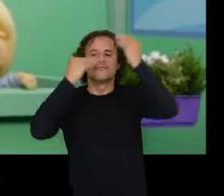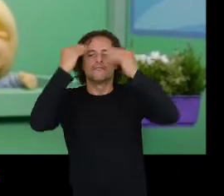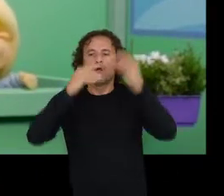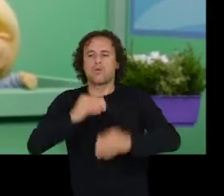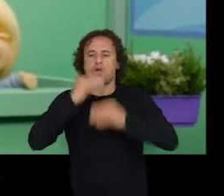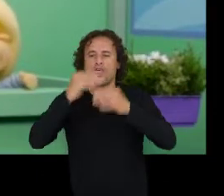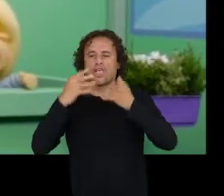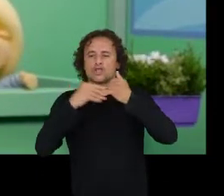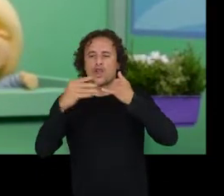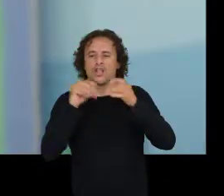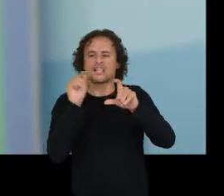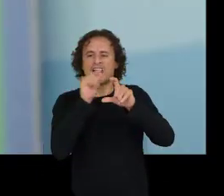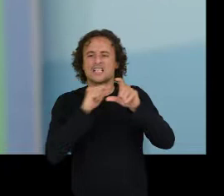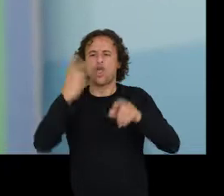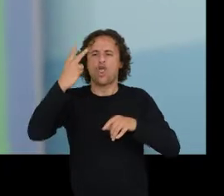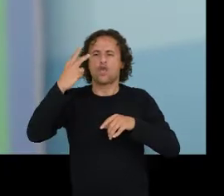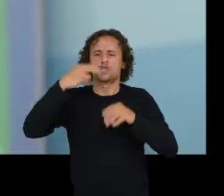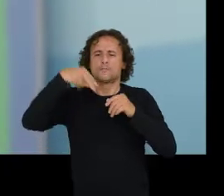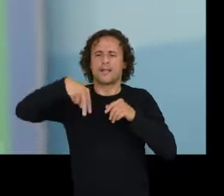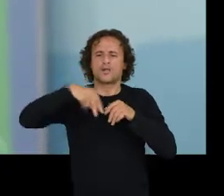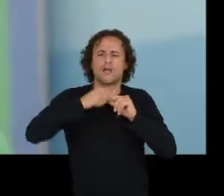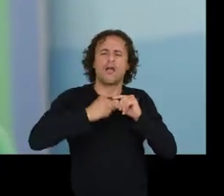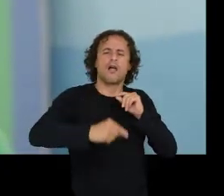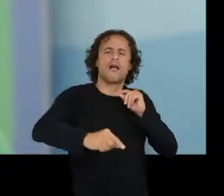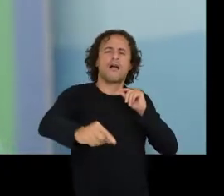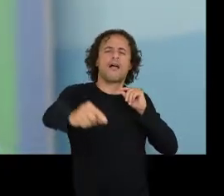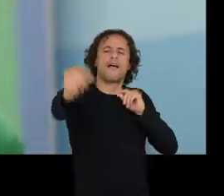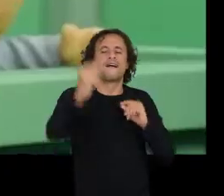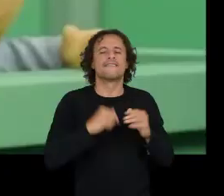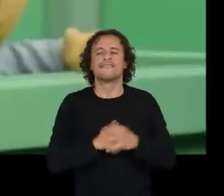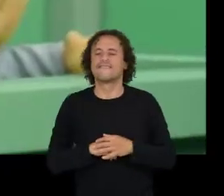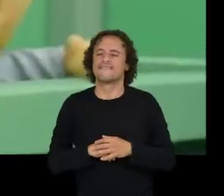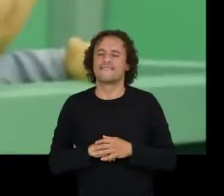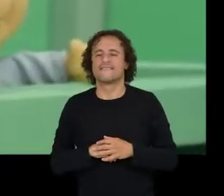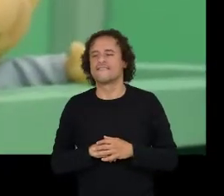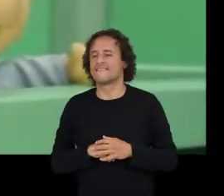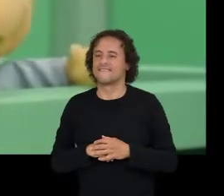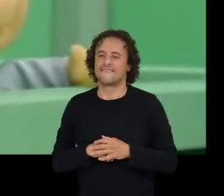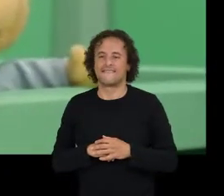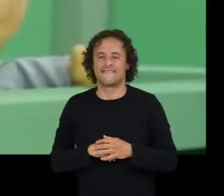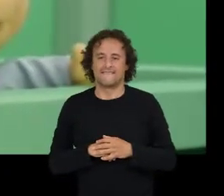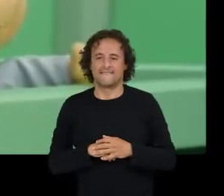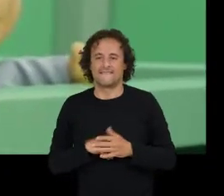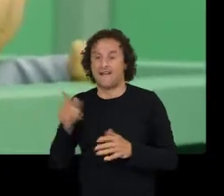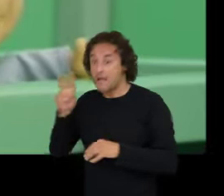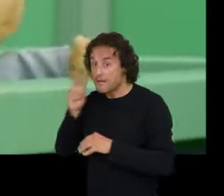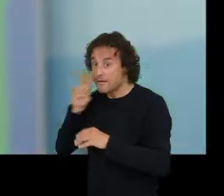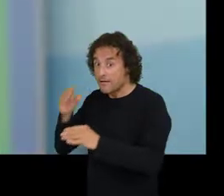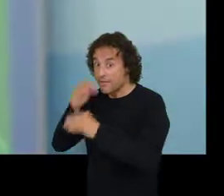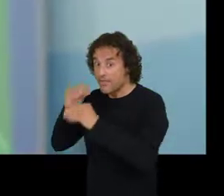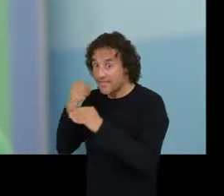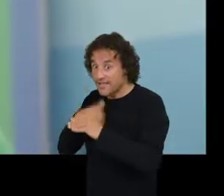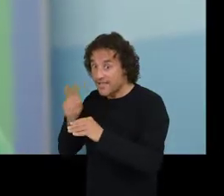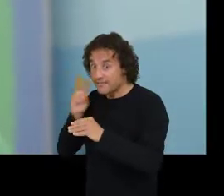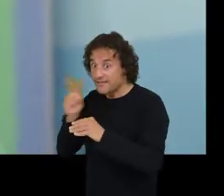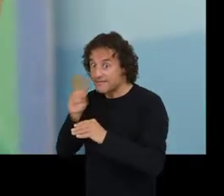salchichón de 2 metros. ¿Sabe lo bocadillo de salchichón de 2 metros,